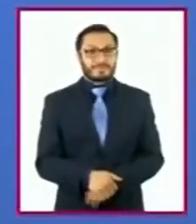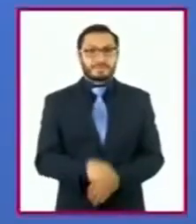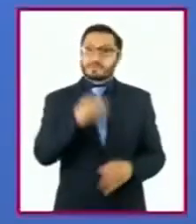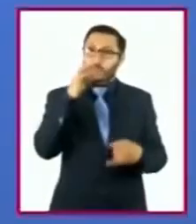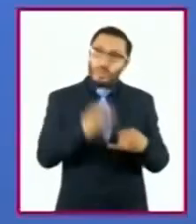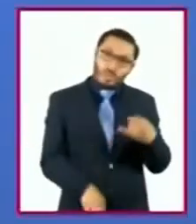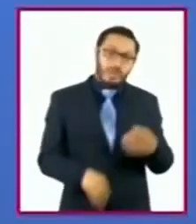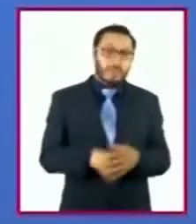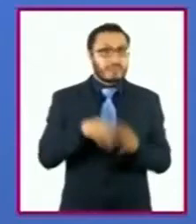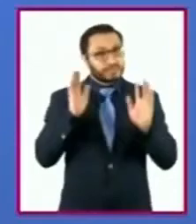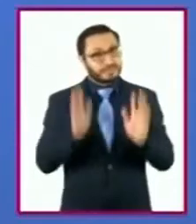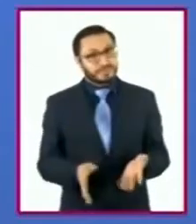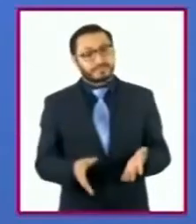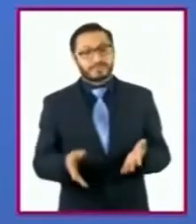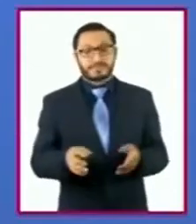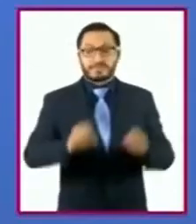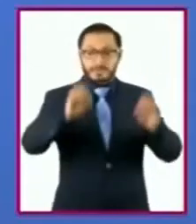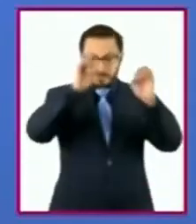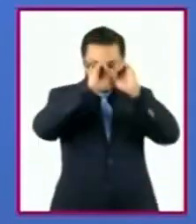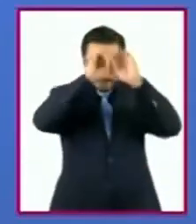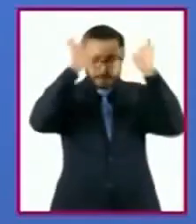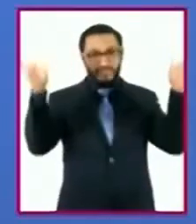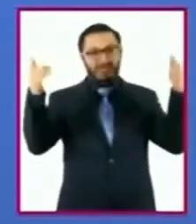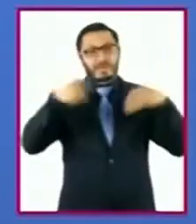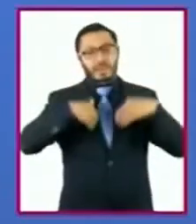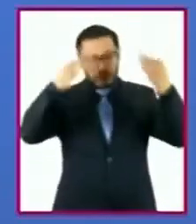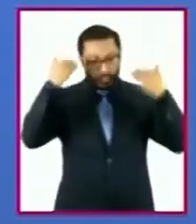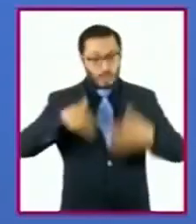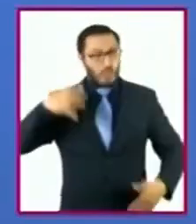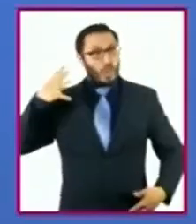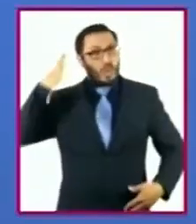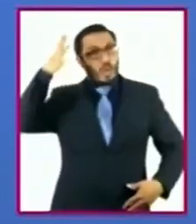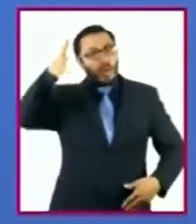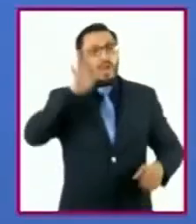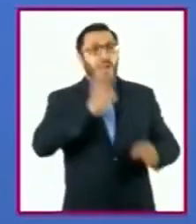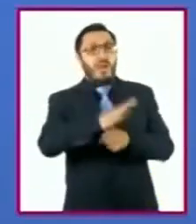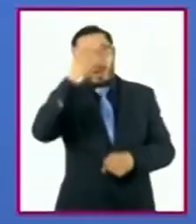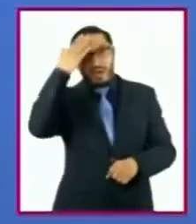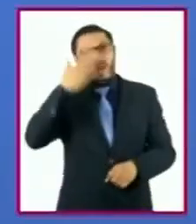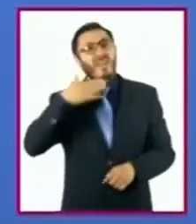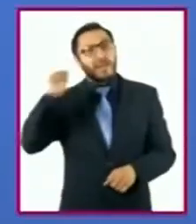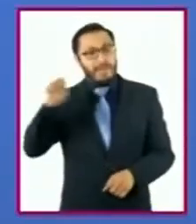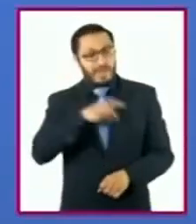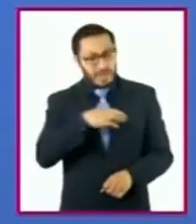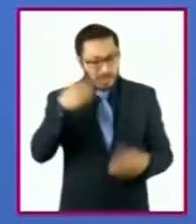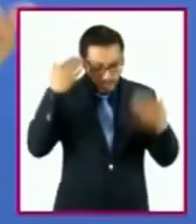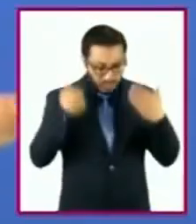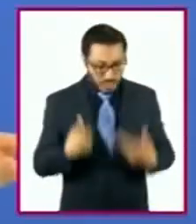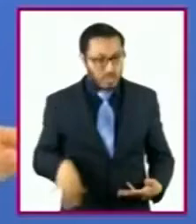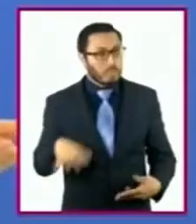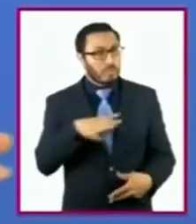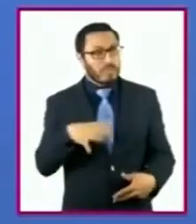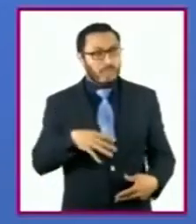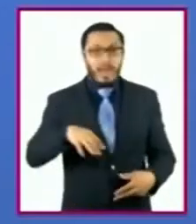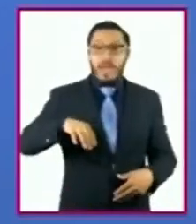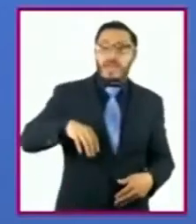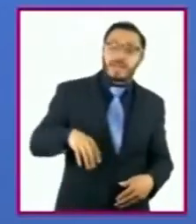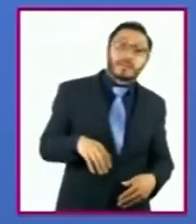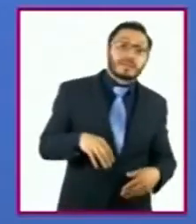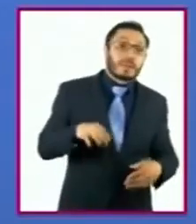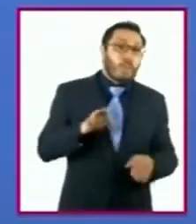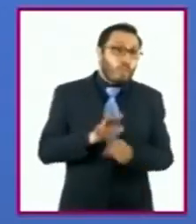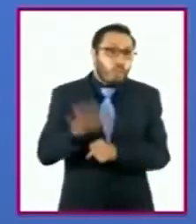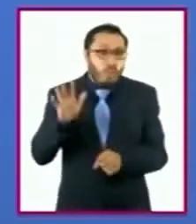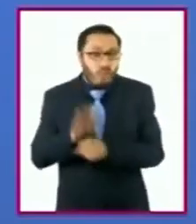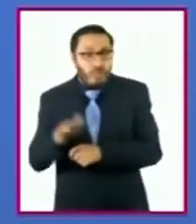Finalmente, una vez que ya tengo claro cómo me veo ahora, qué capacidades y habilidades tengo, y por el otro lado, cuál es el